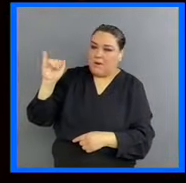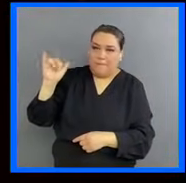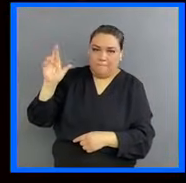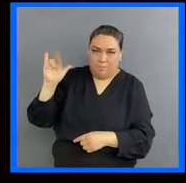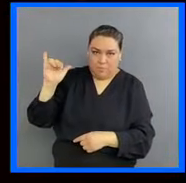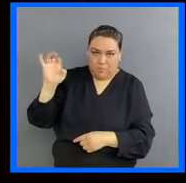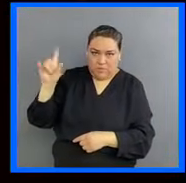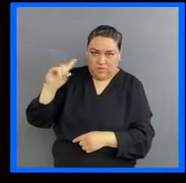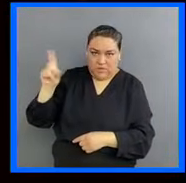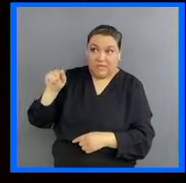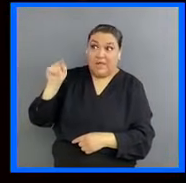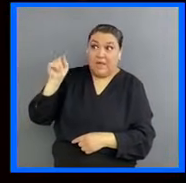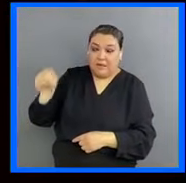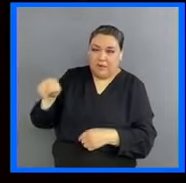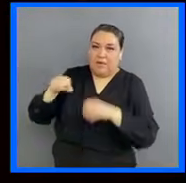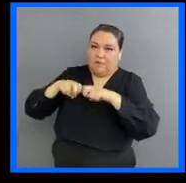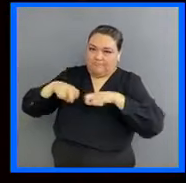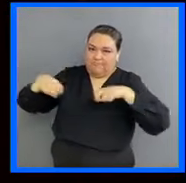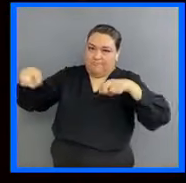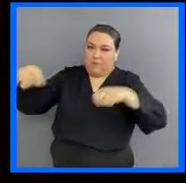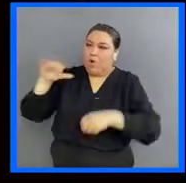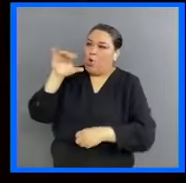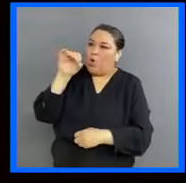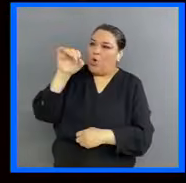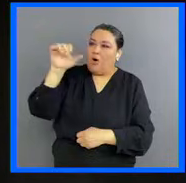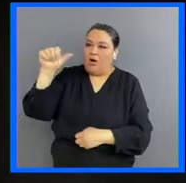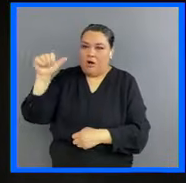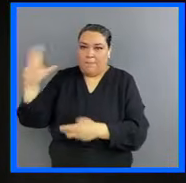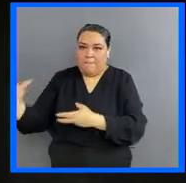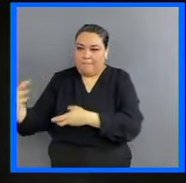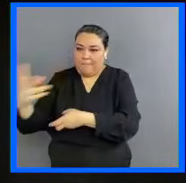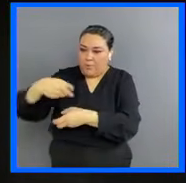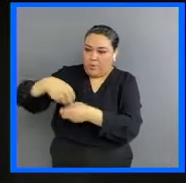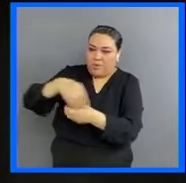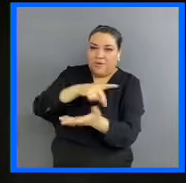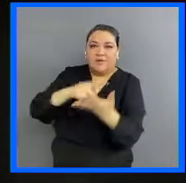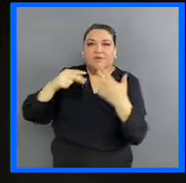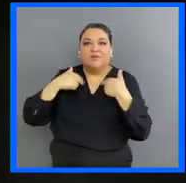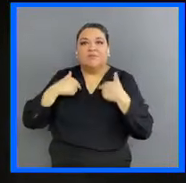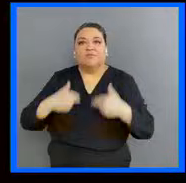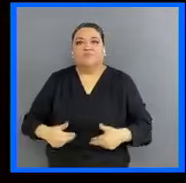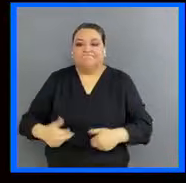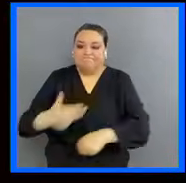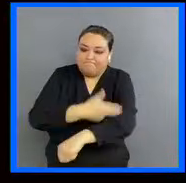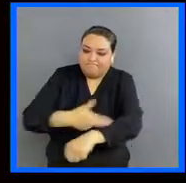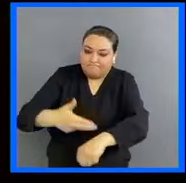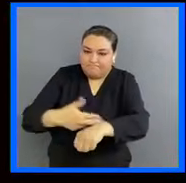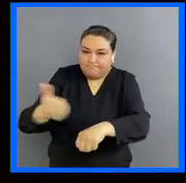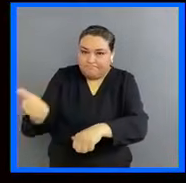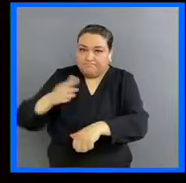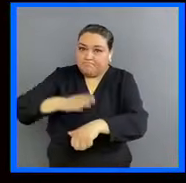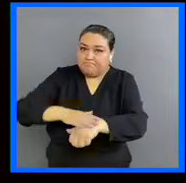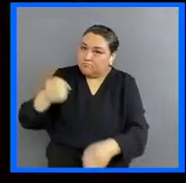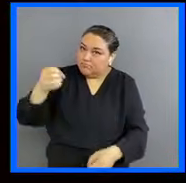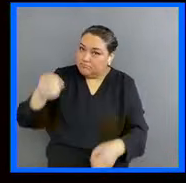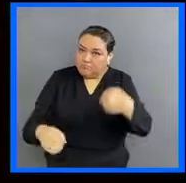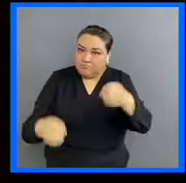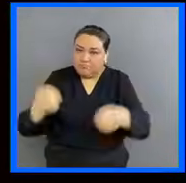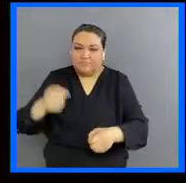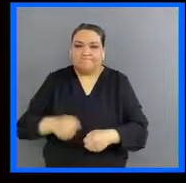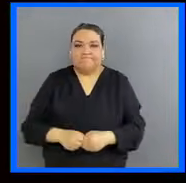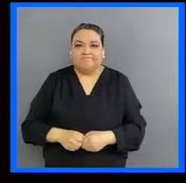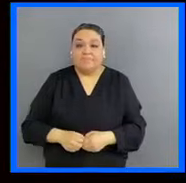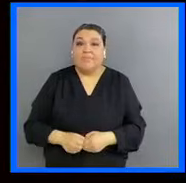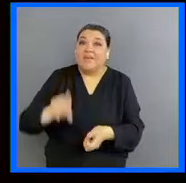Administración Judicial sobre inclusión, derechos humanos y gestión judicial. Porque detrás de cada